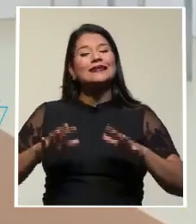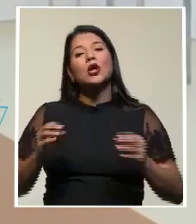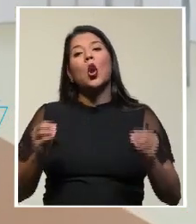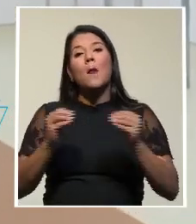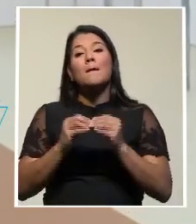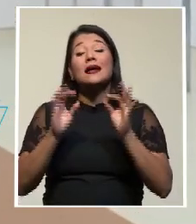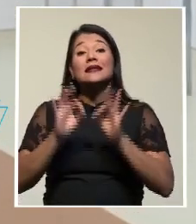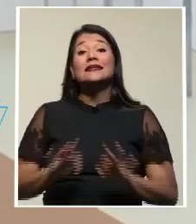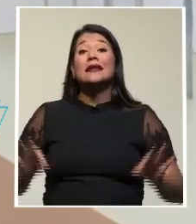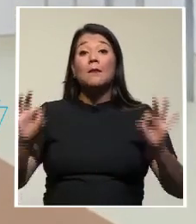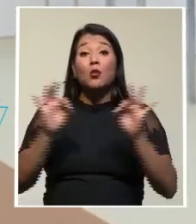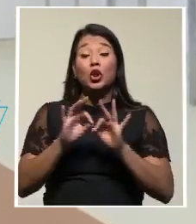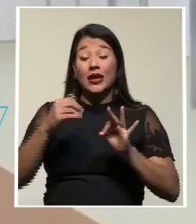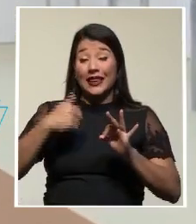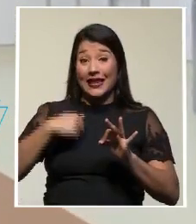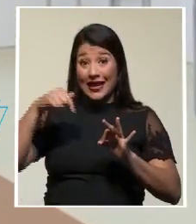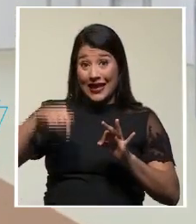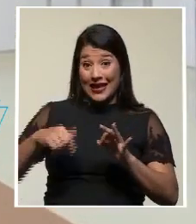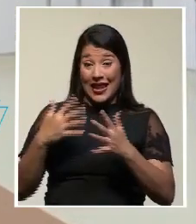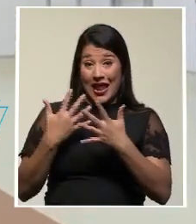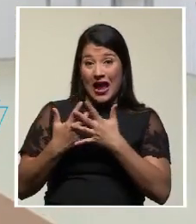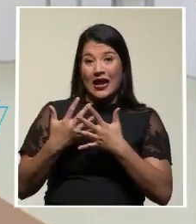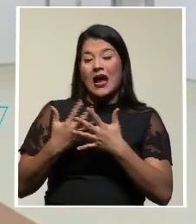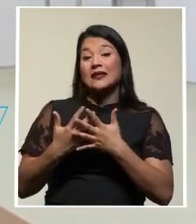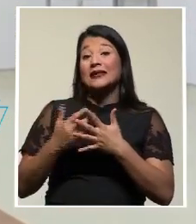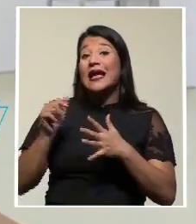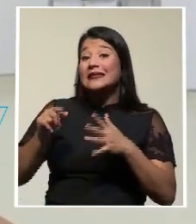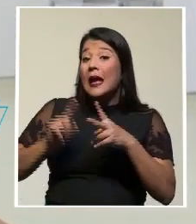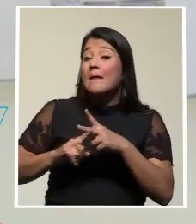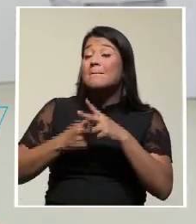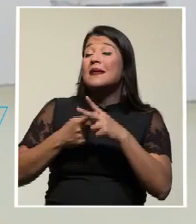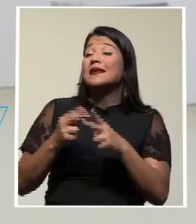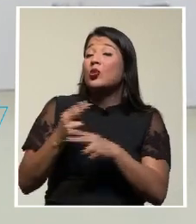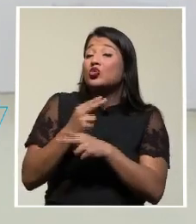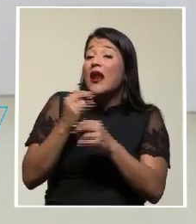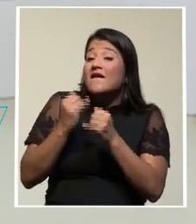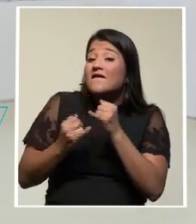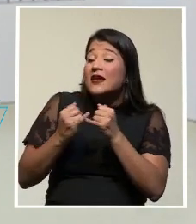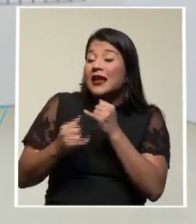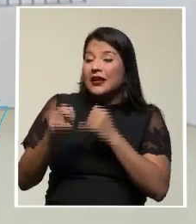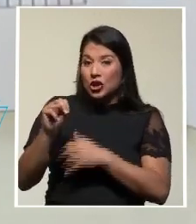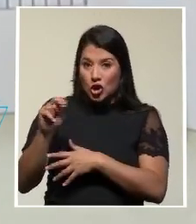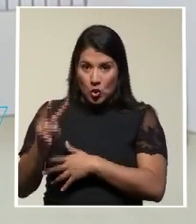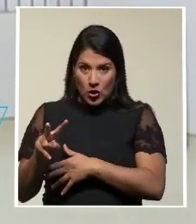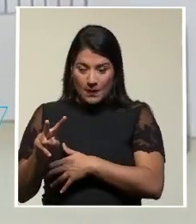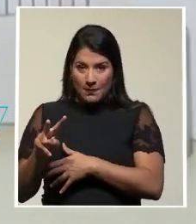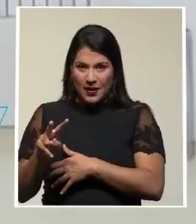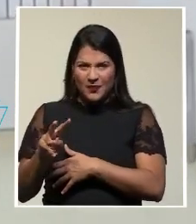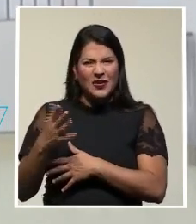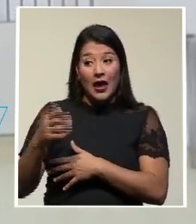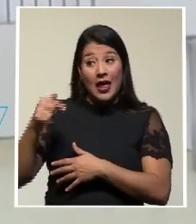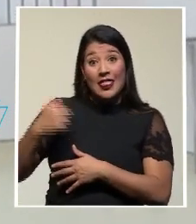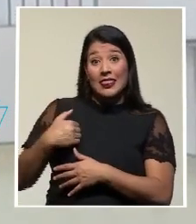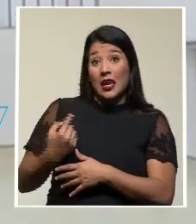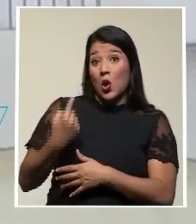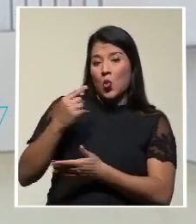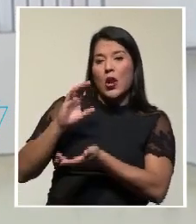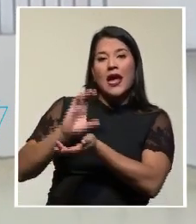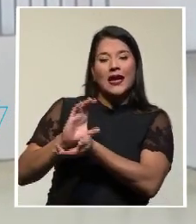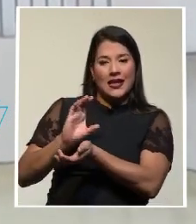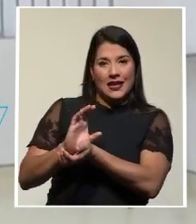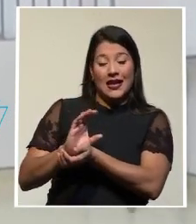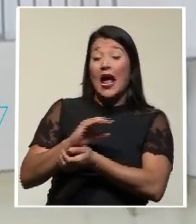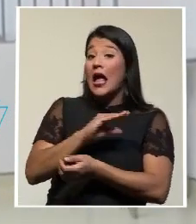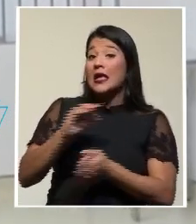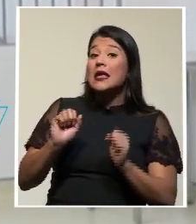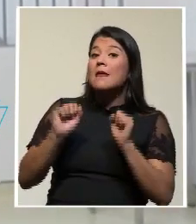el complejo Las Terrazas, que entrará en funcionamiento a finales del mes de noviembre. Es esta clínica que tiene capacidad